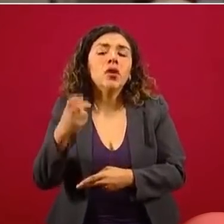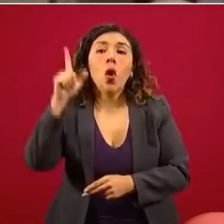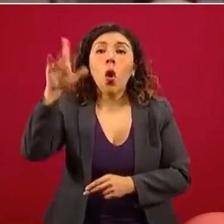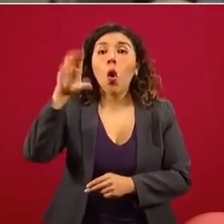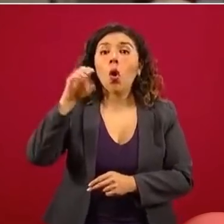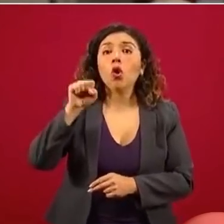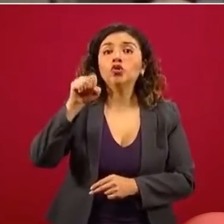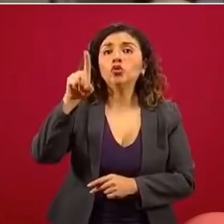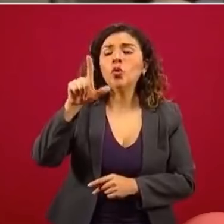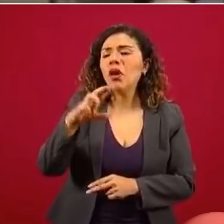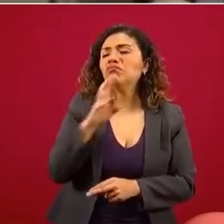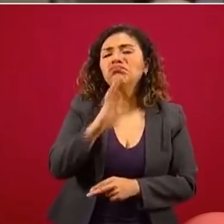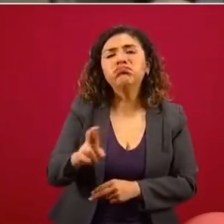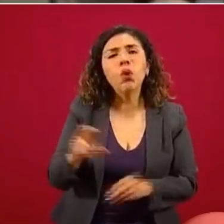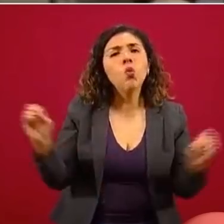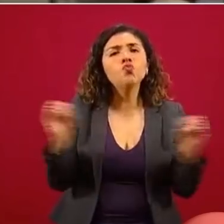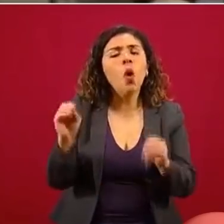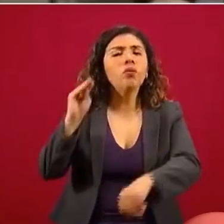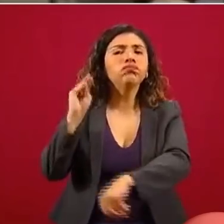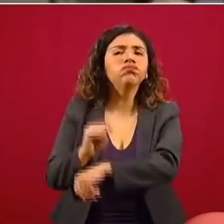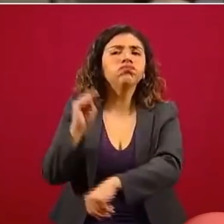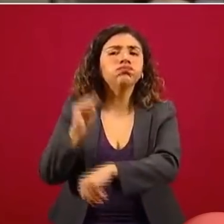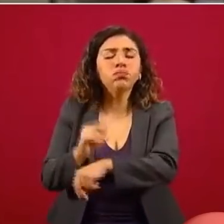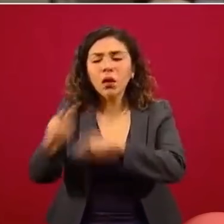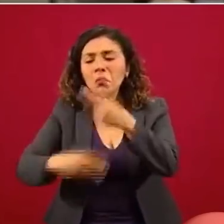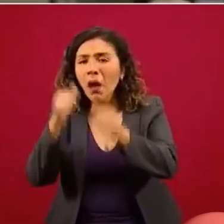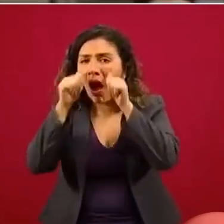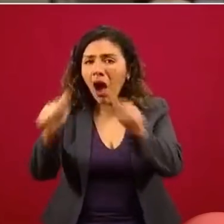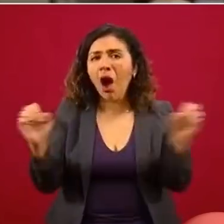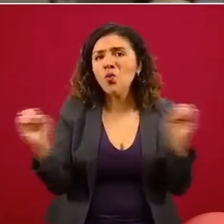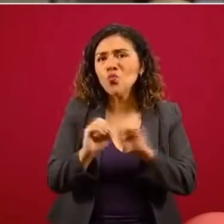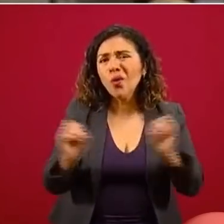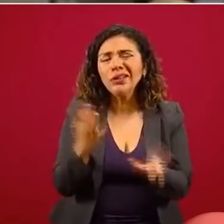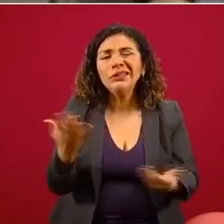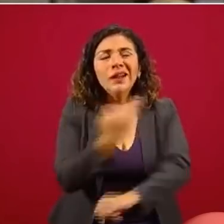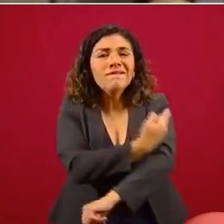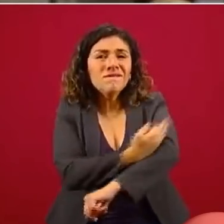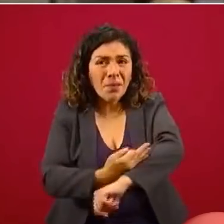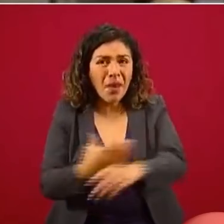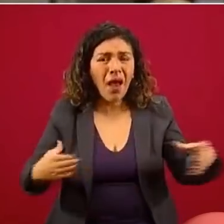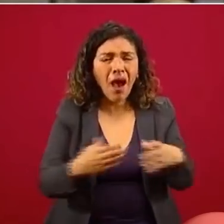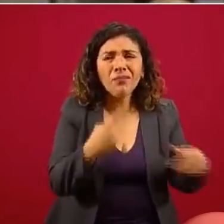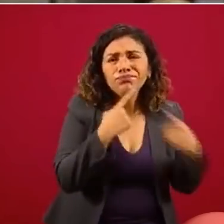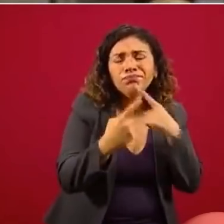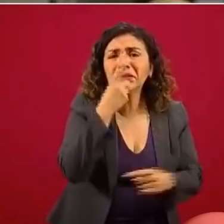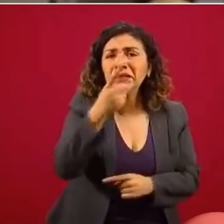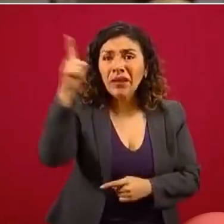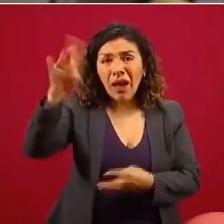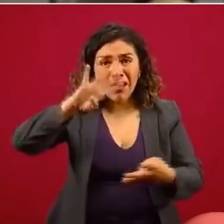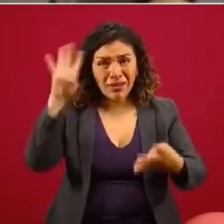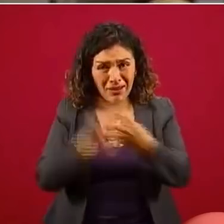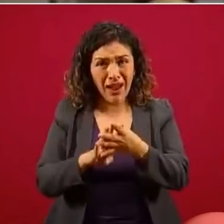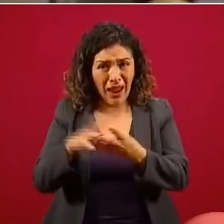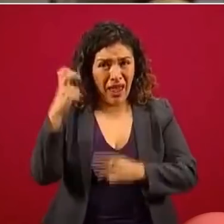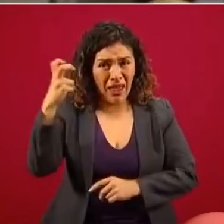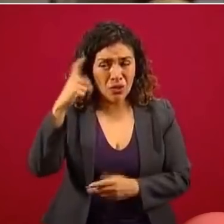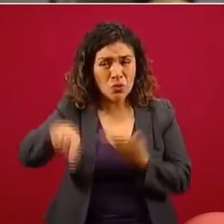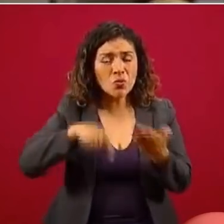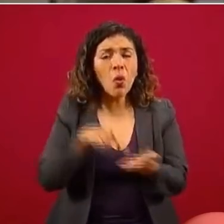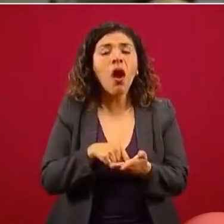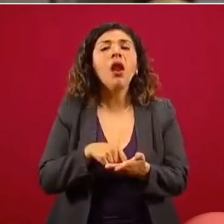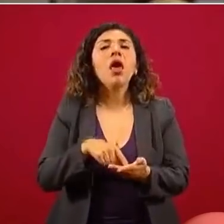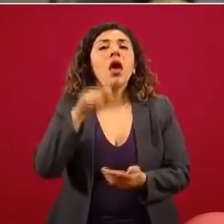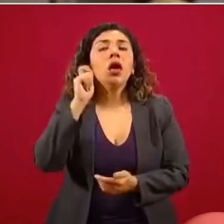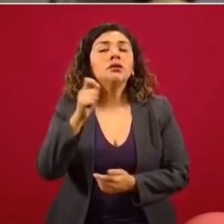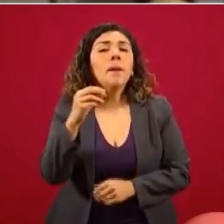cónsul no contesta y no aparece. Sus familiares dicen que la cárcel antes mencionada